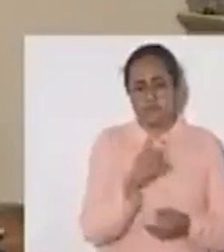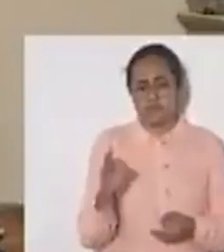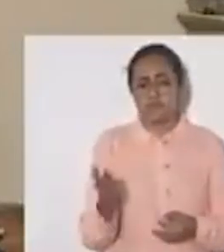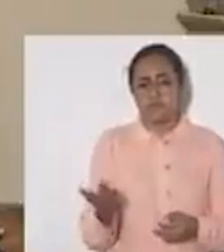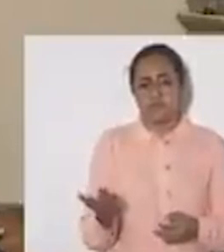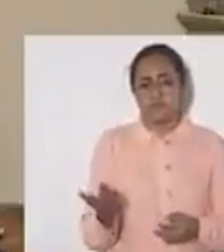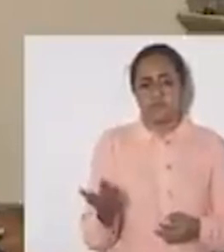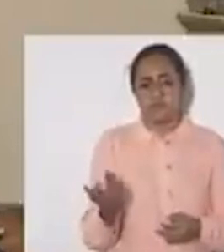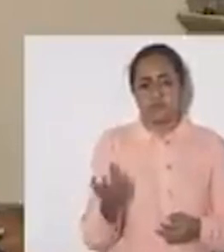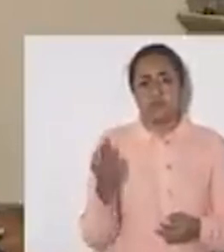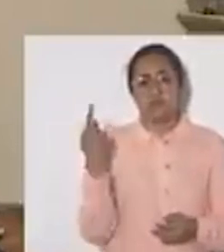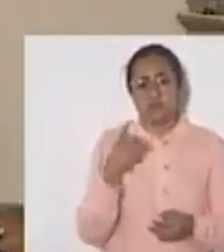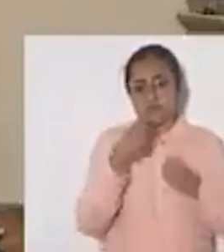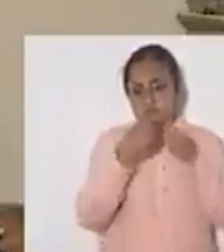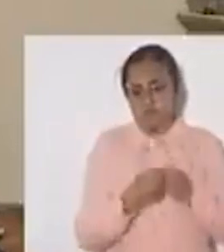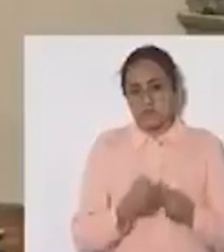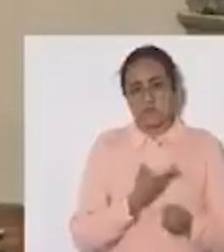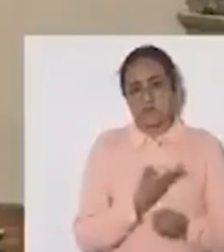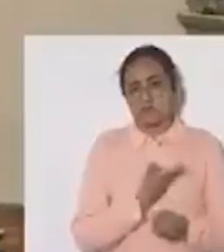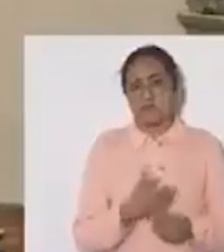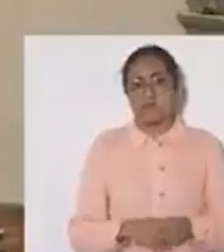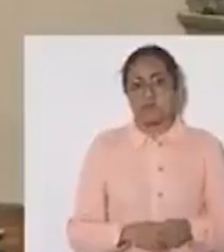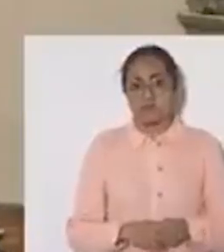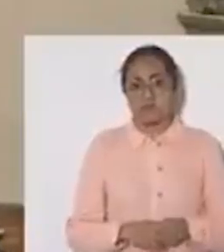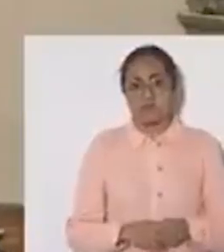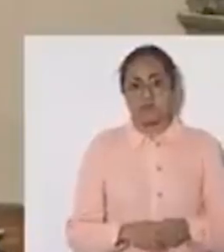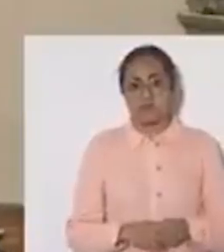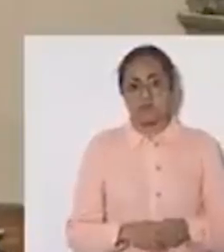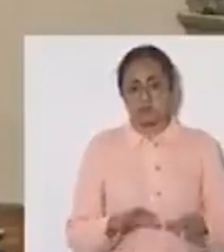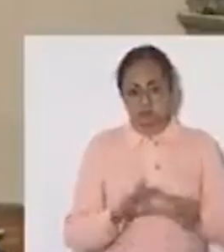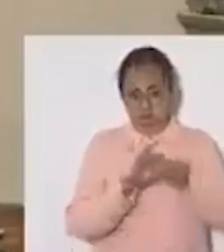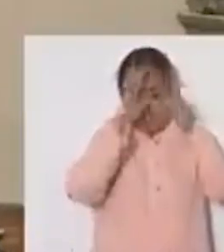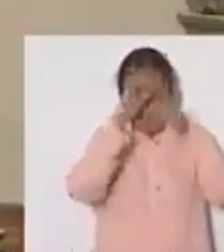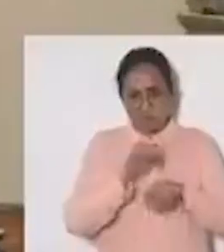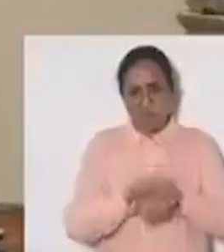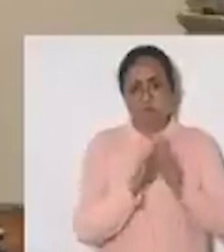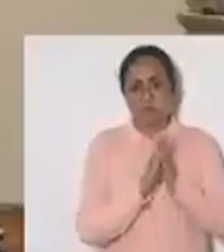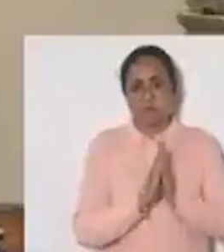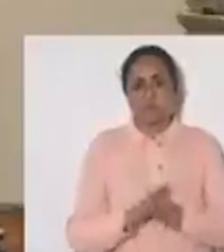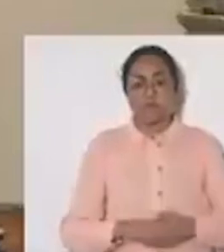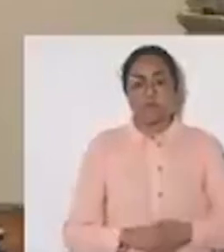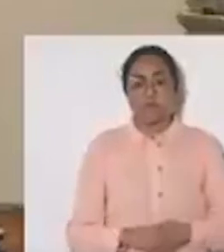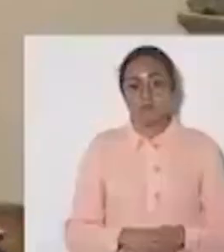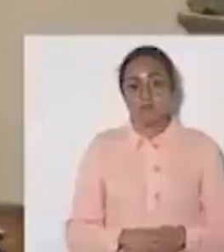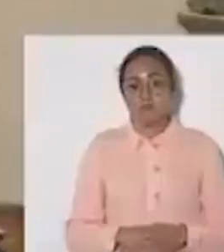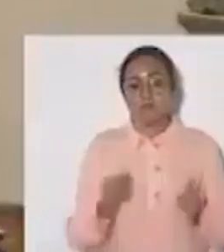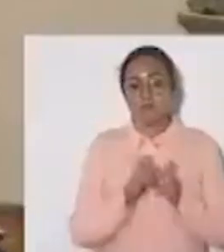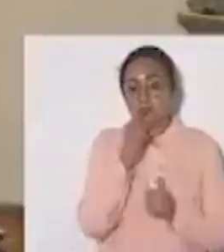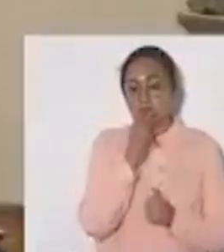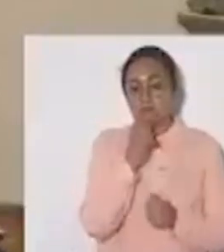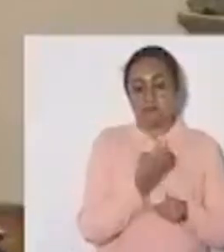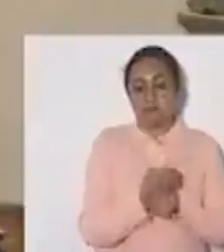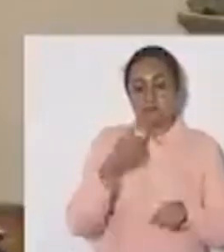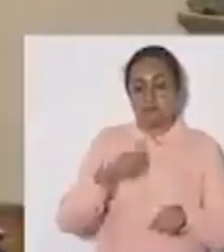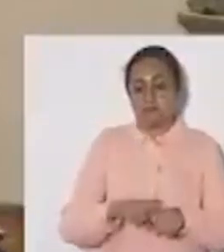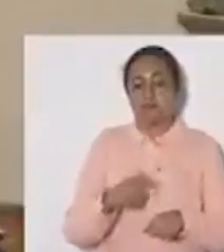municipales de Puebla, incluso mencionó que le dolía el brazo izquierdo y hasta la secretaria de administración le